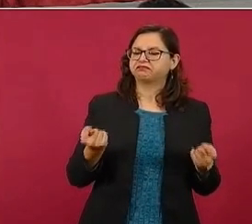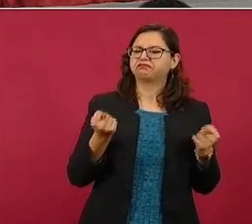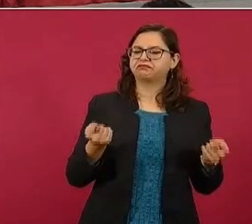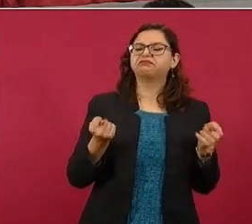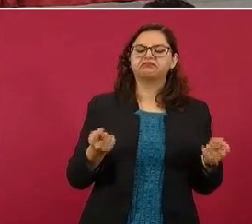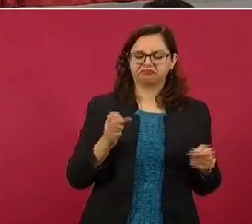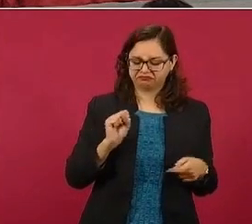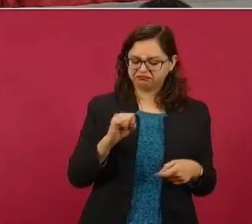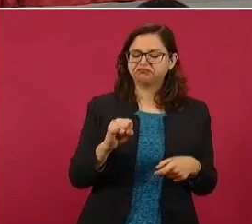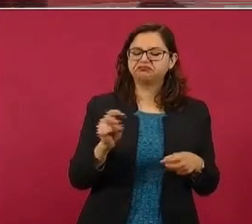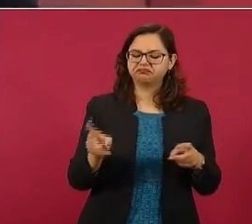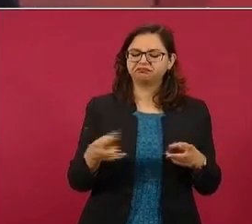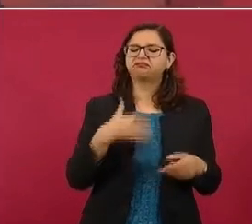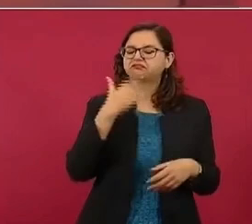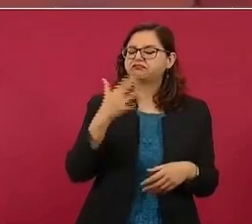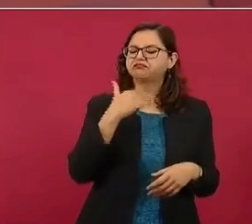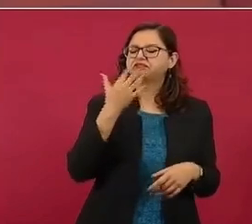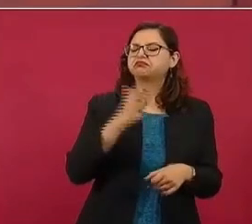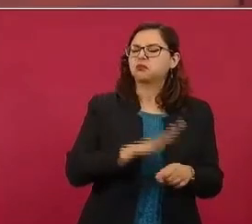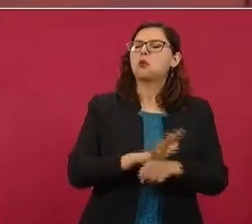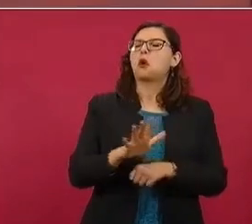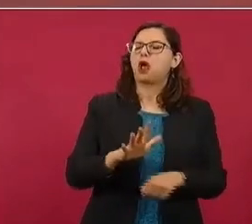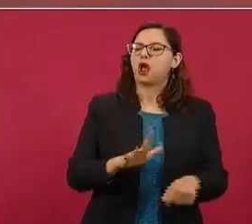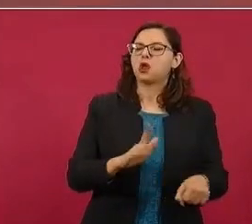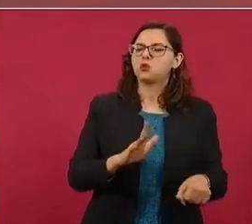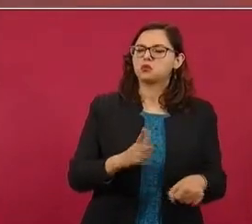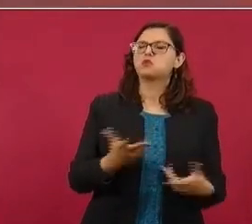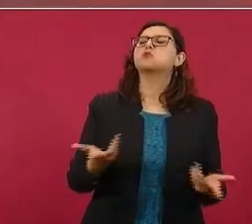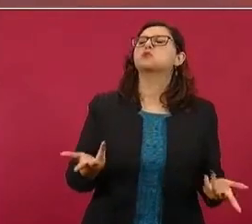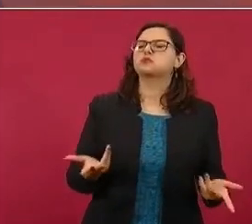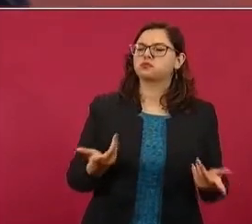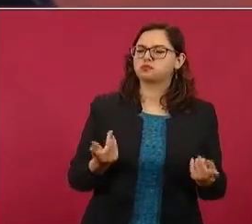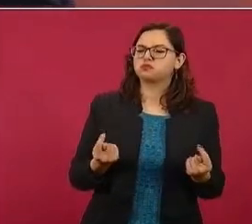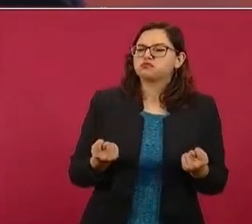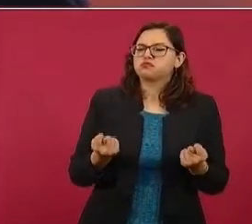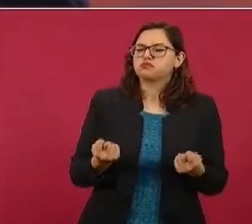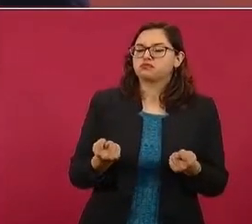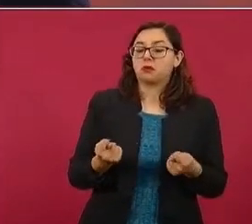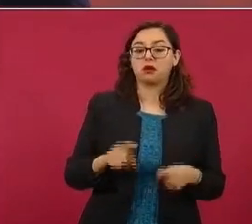y los otros corruptos hipócritas.